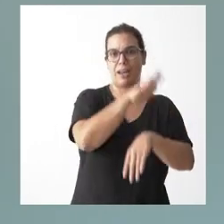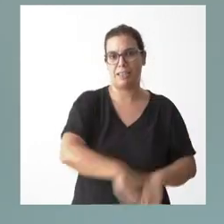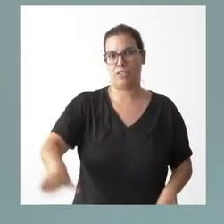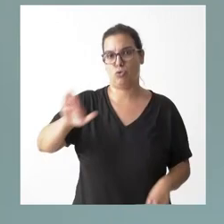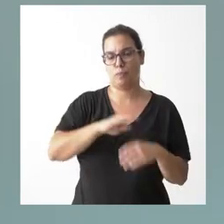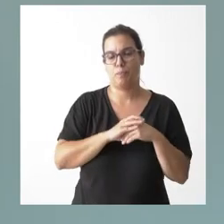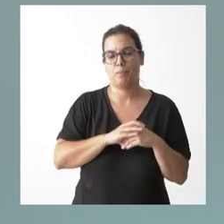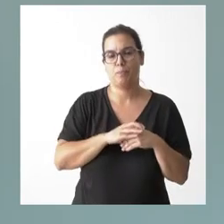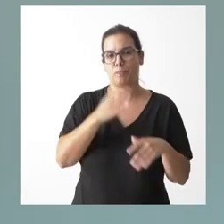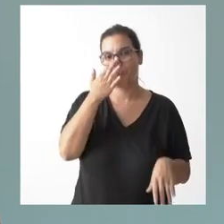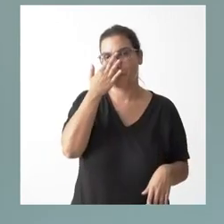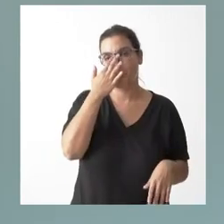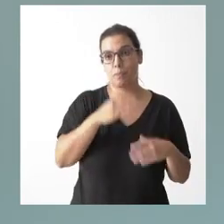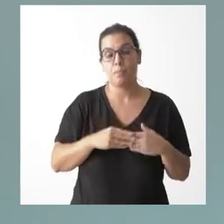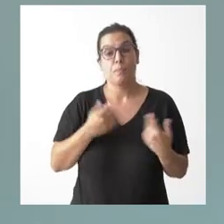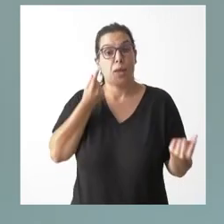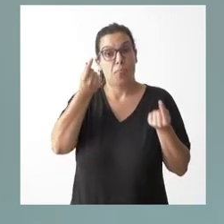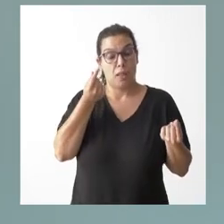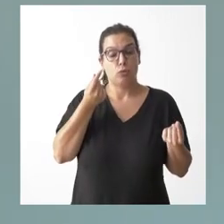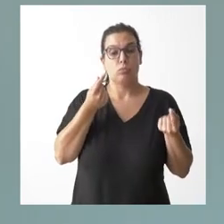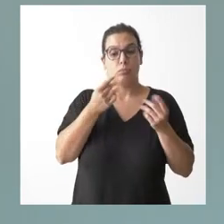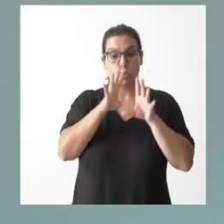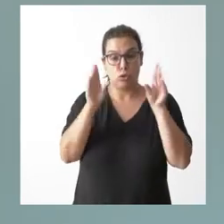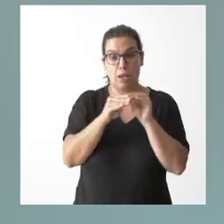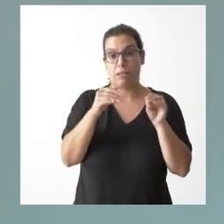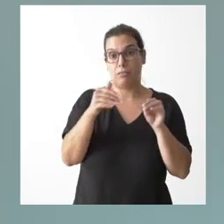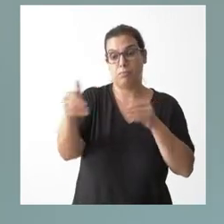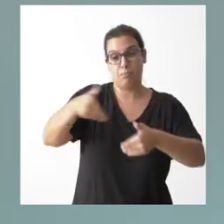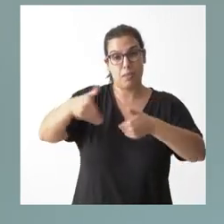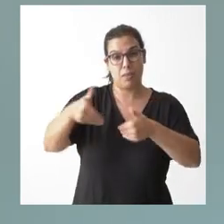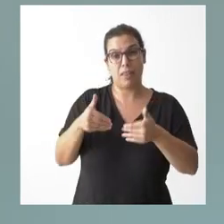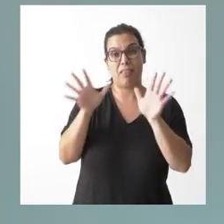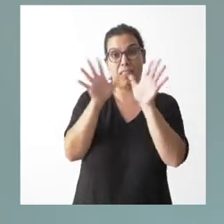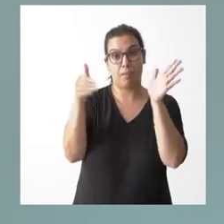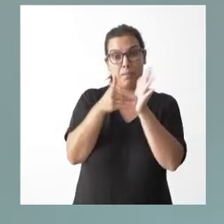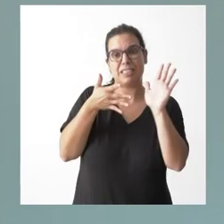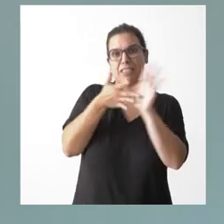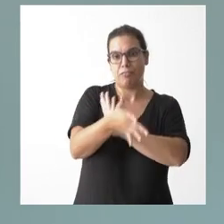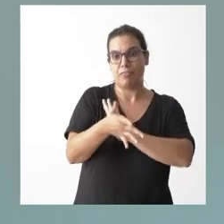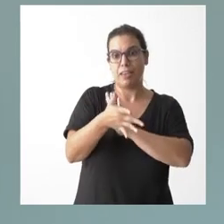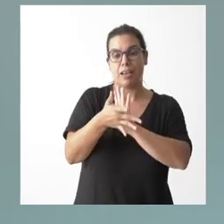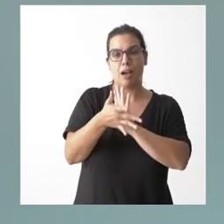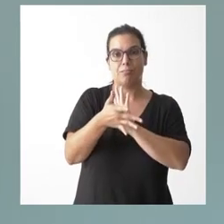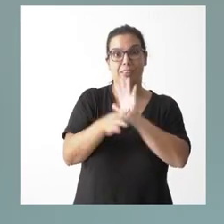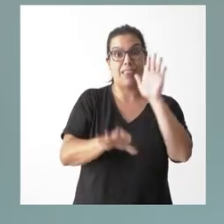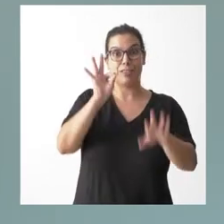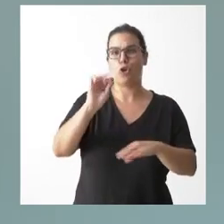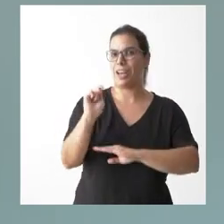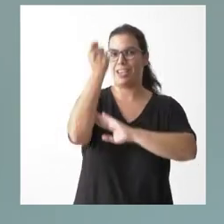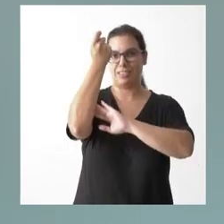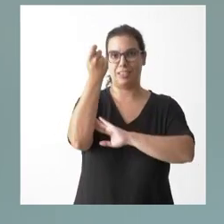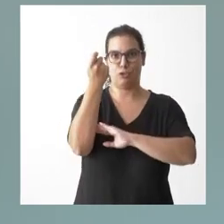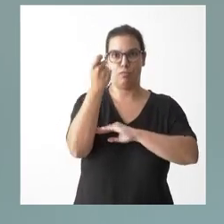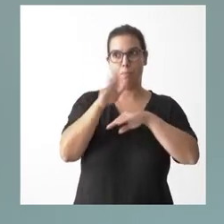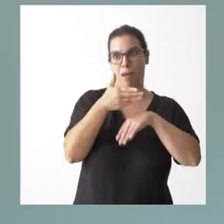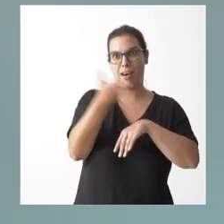pequeños. Estas cifras, estos 10.000 alumnos, reflejan el éxito que ha tenido la medida entre las familias de Castilla y